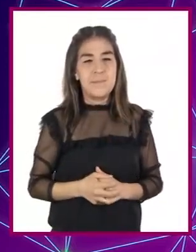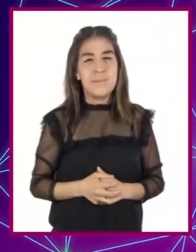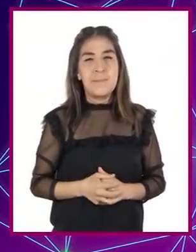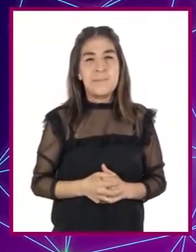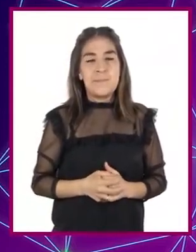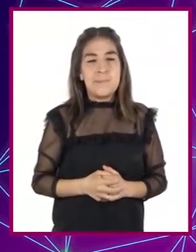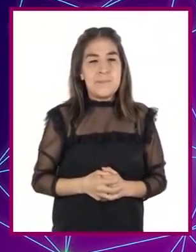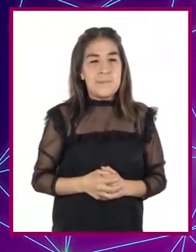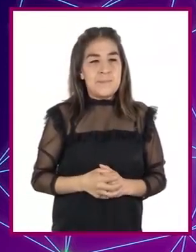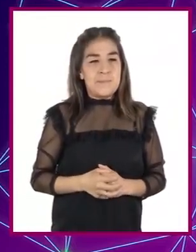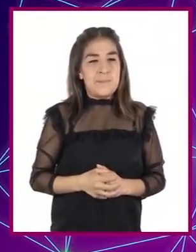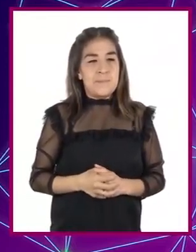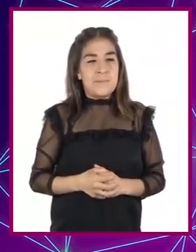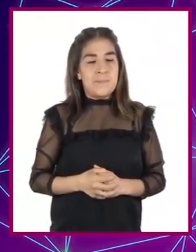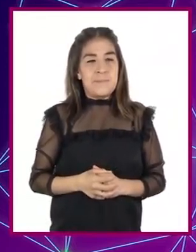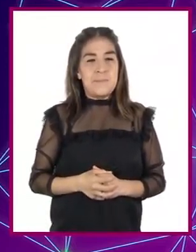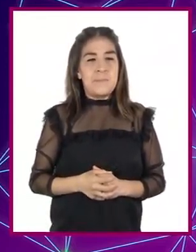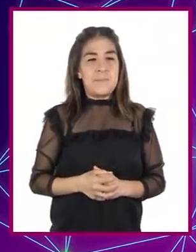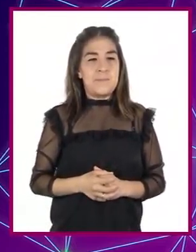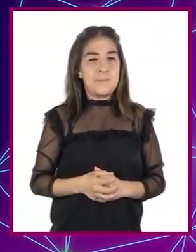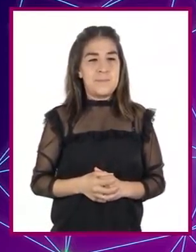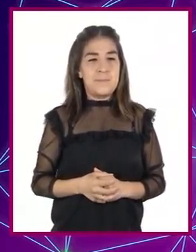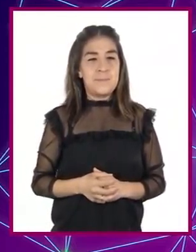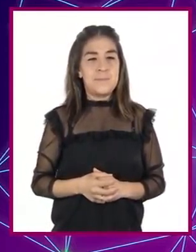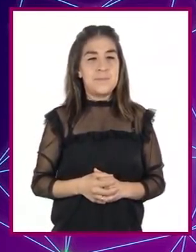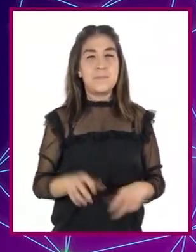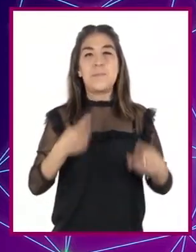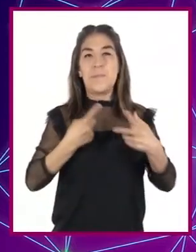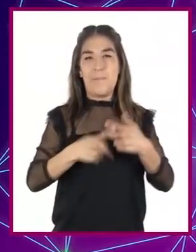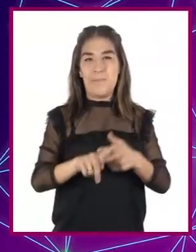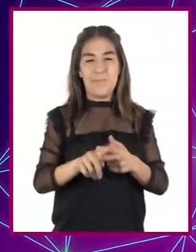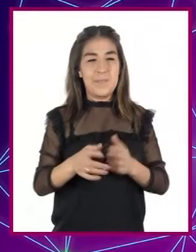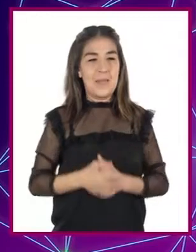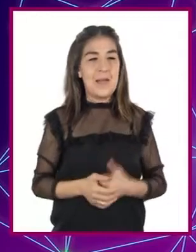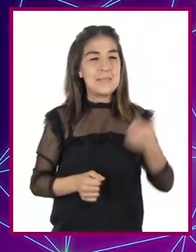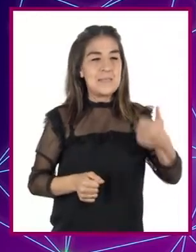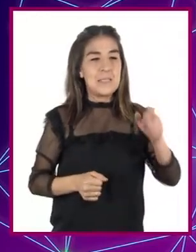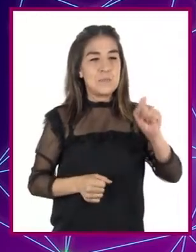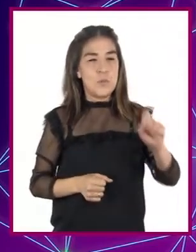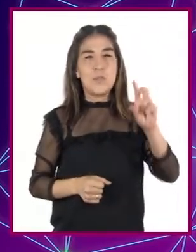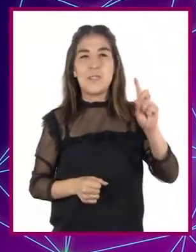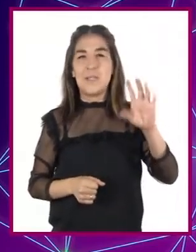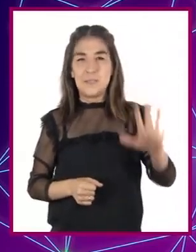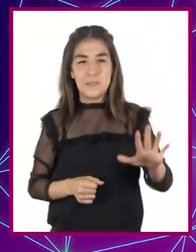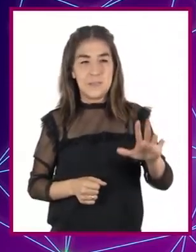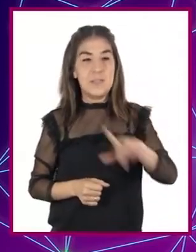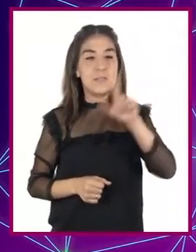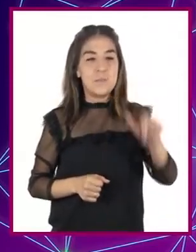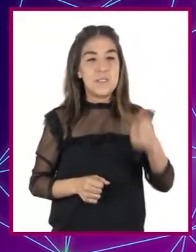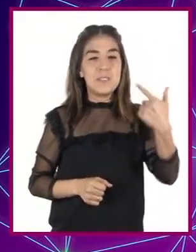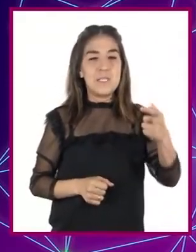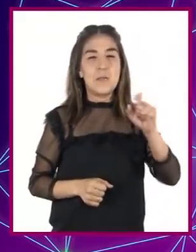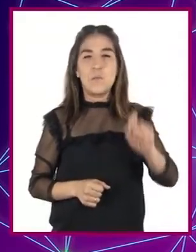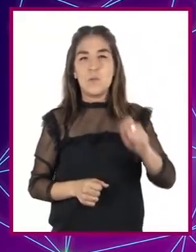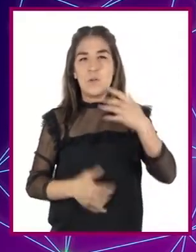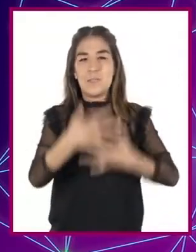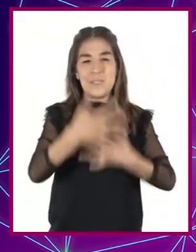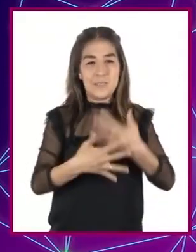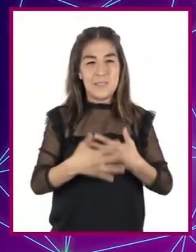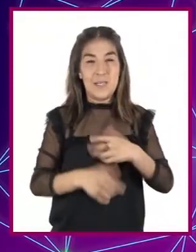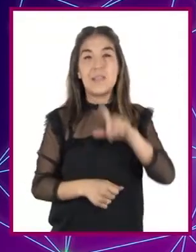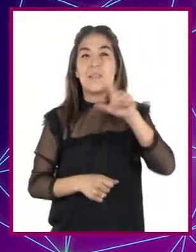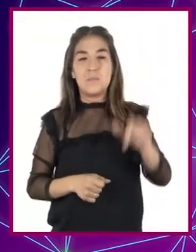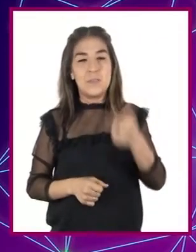Comenzamos con 6.35, luego con 7.15, después con